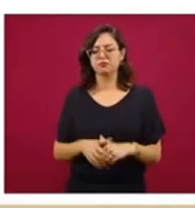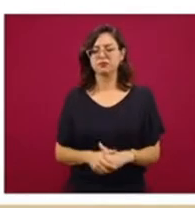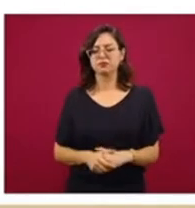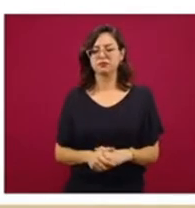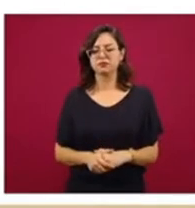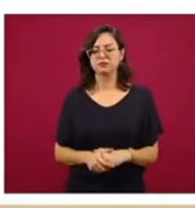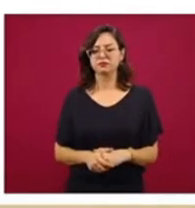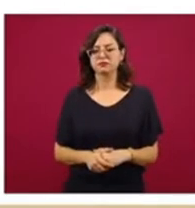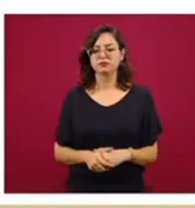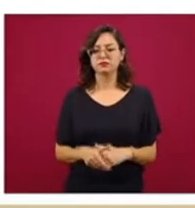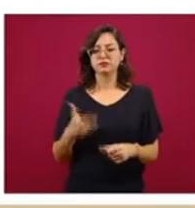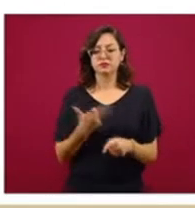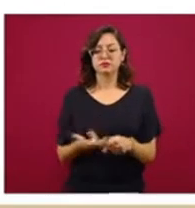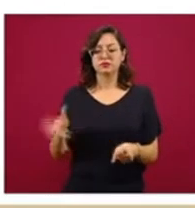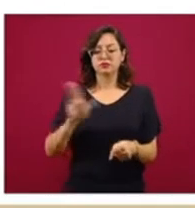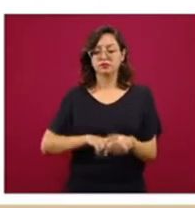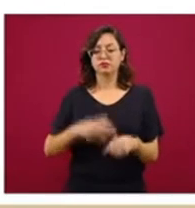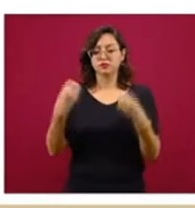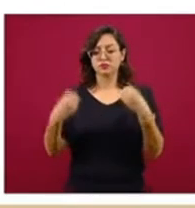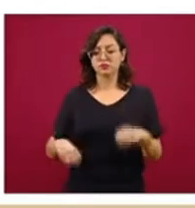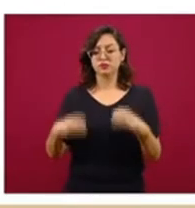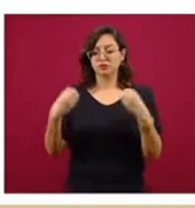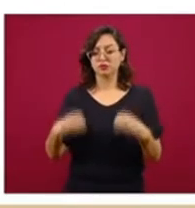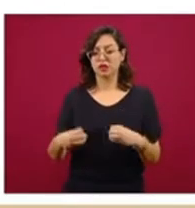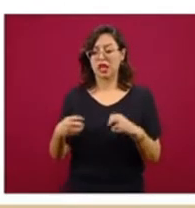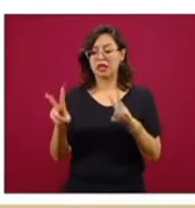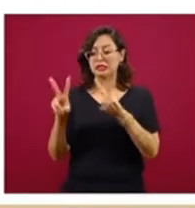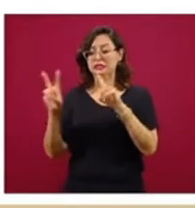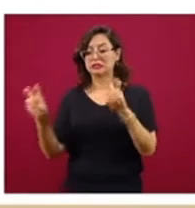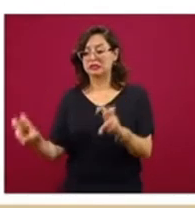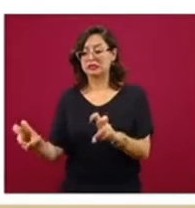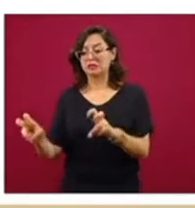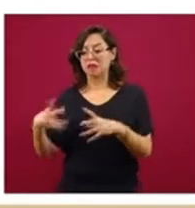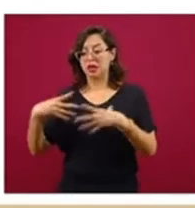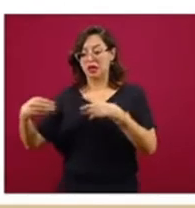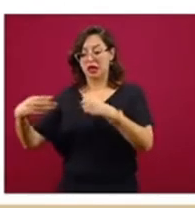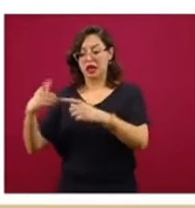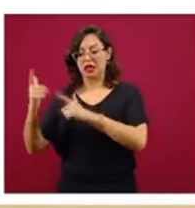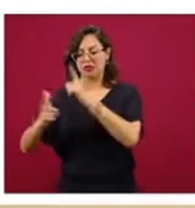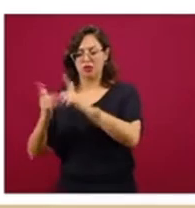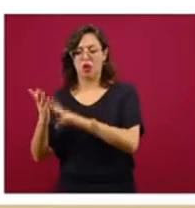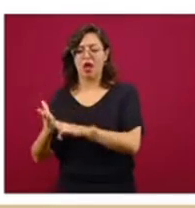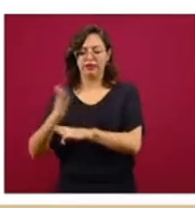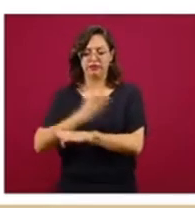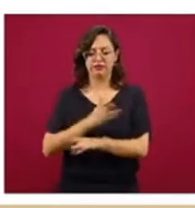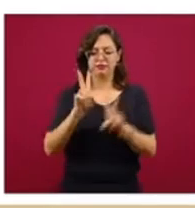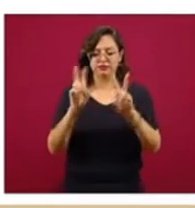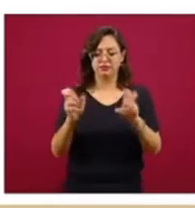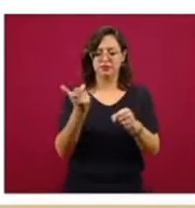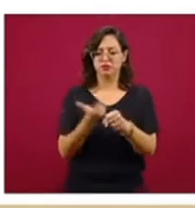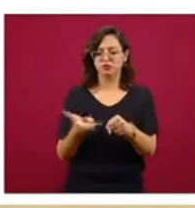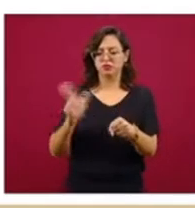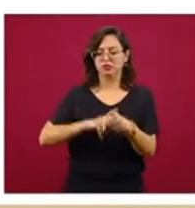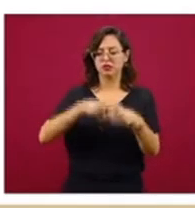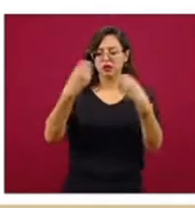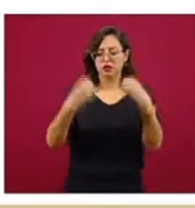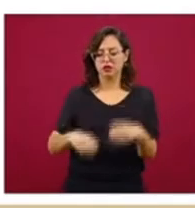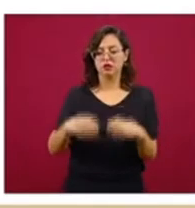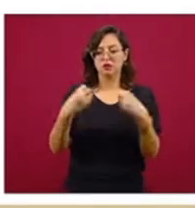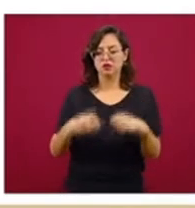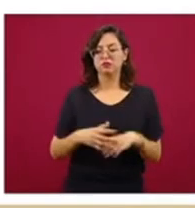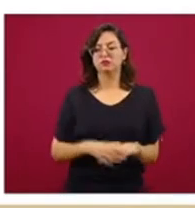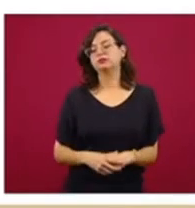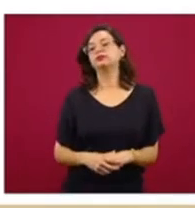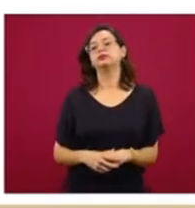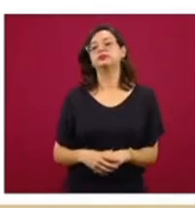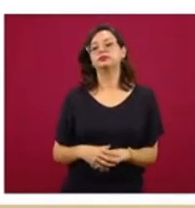Y vámonos a finalmente la ocupación antes de hablar de este tema del retardo de la epidemia. Esta es la suma general de todas las camas